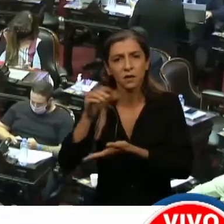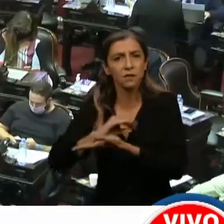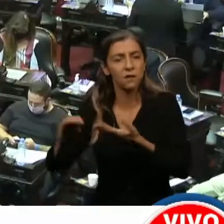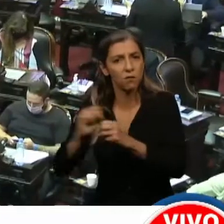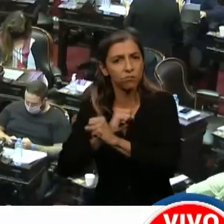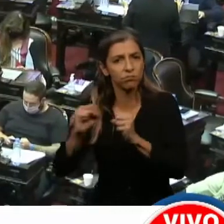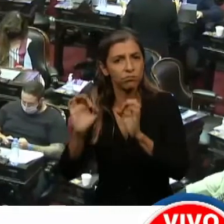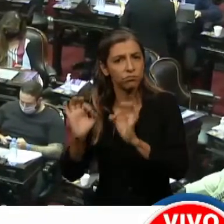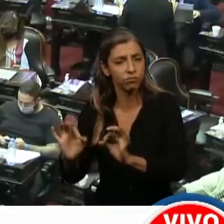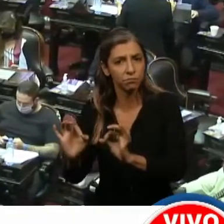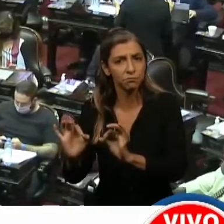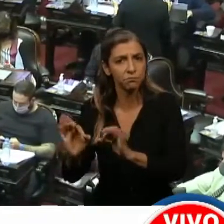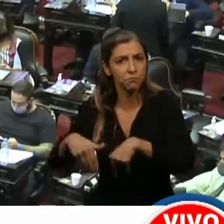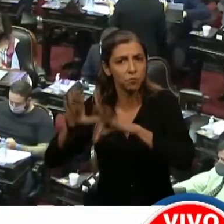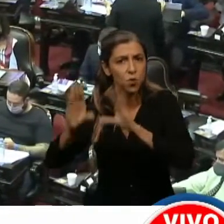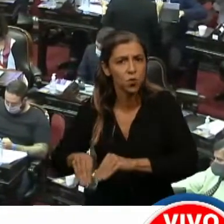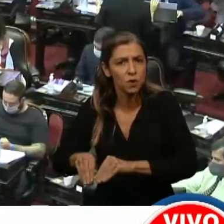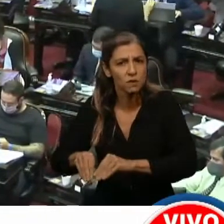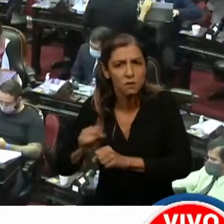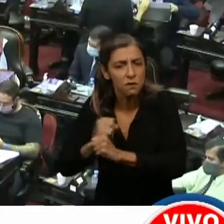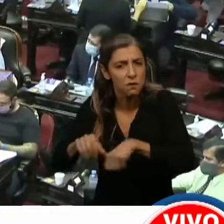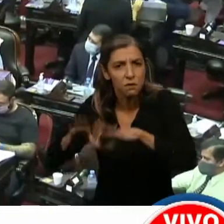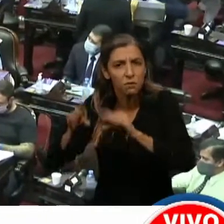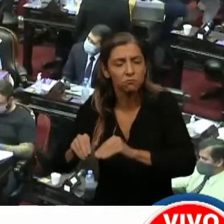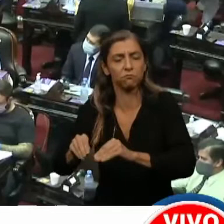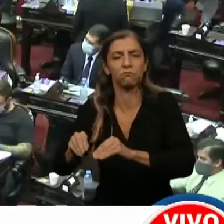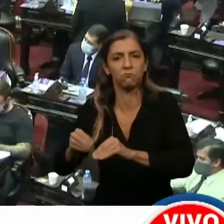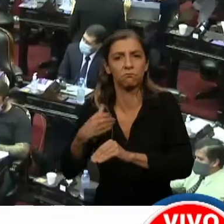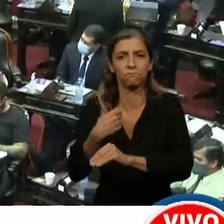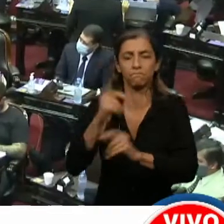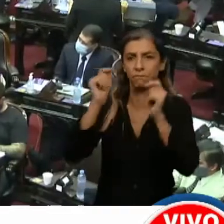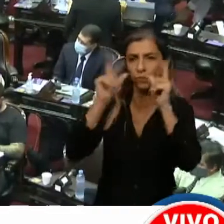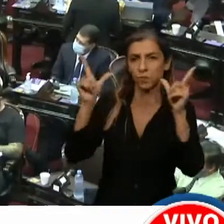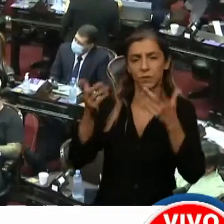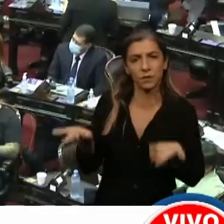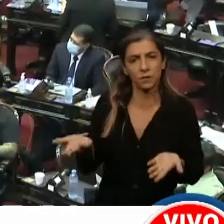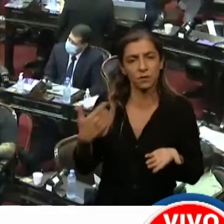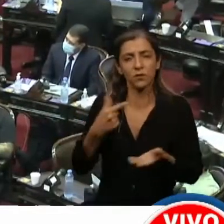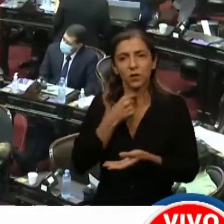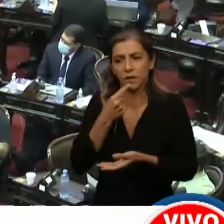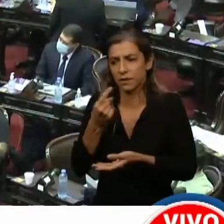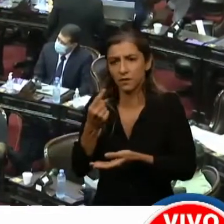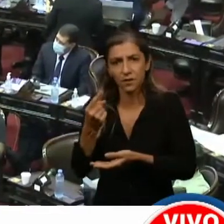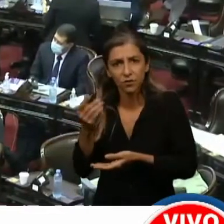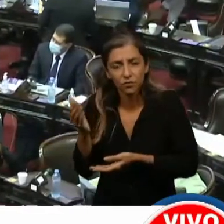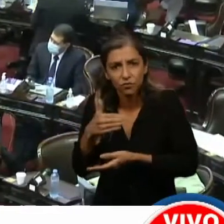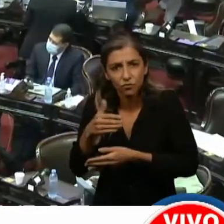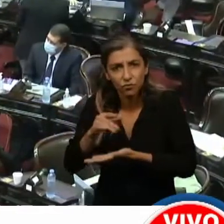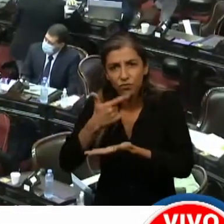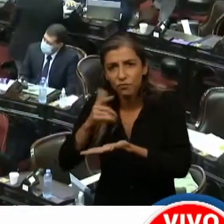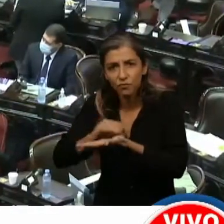Senado por unanimidad. Esto significa con el voto de la totalidad de los